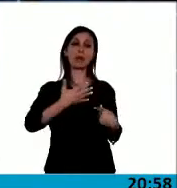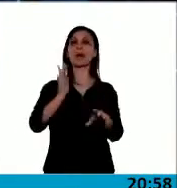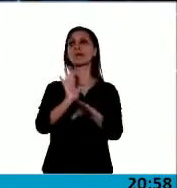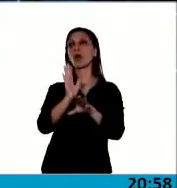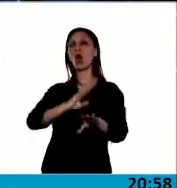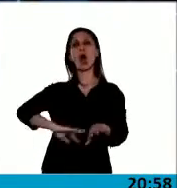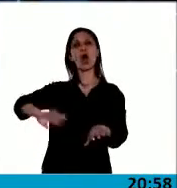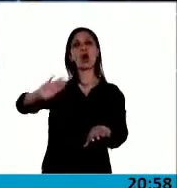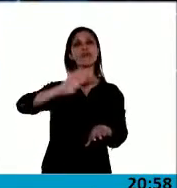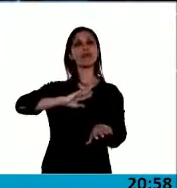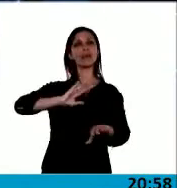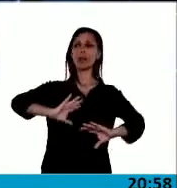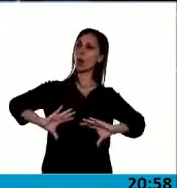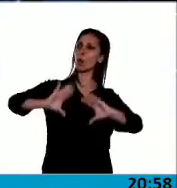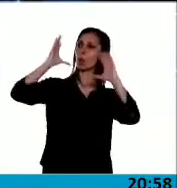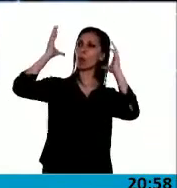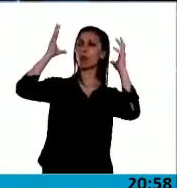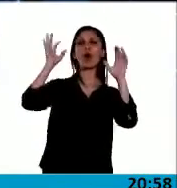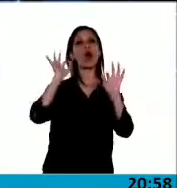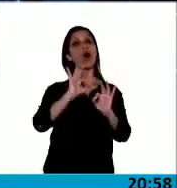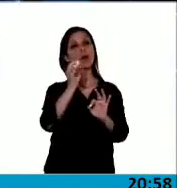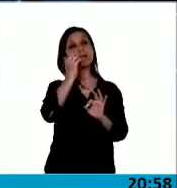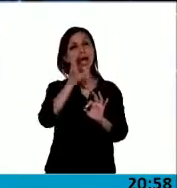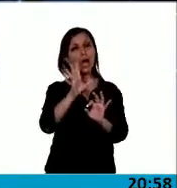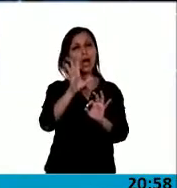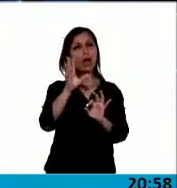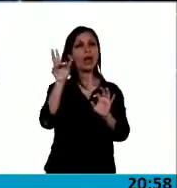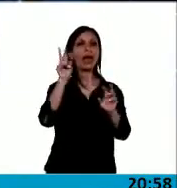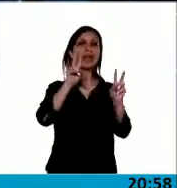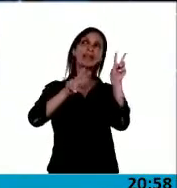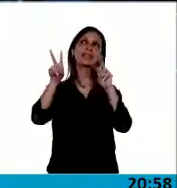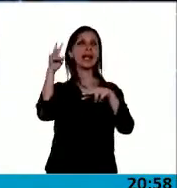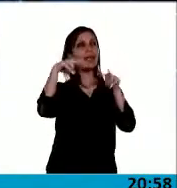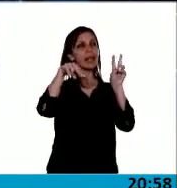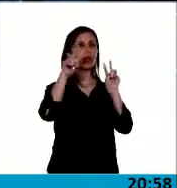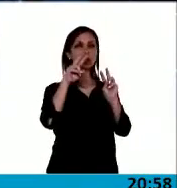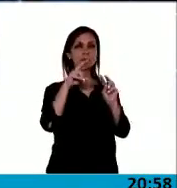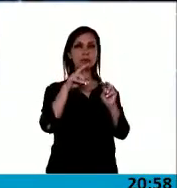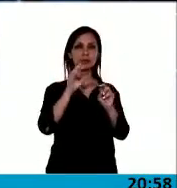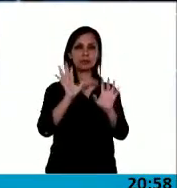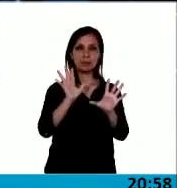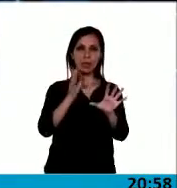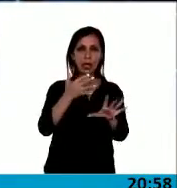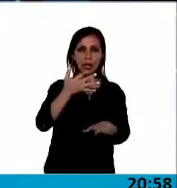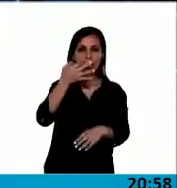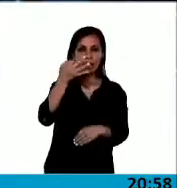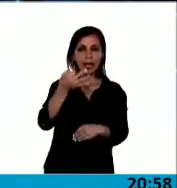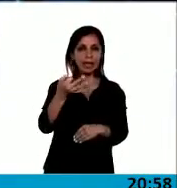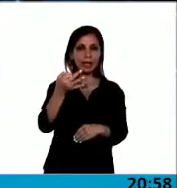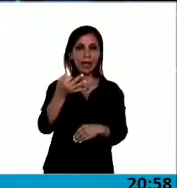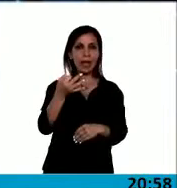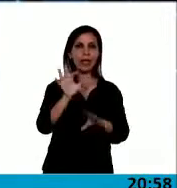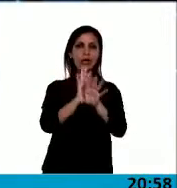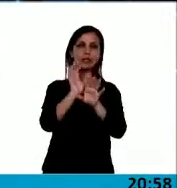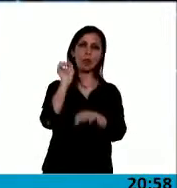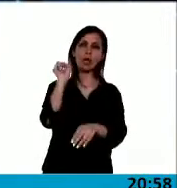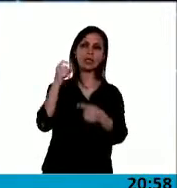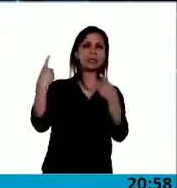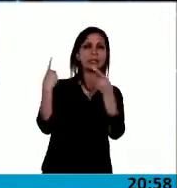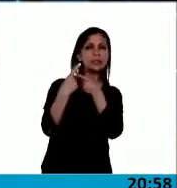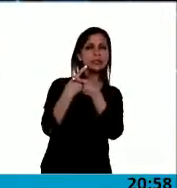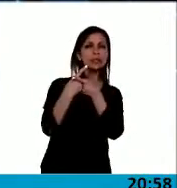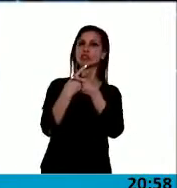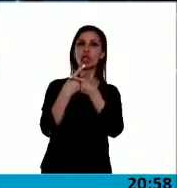de los casos, el distraído. Y con la realidad no hay que pelearse, señor presidente. Con la realidad